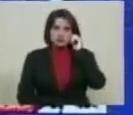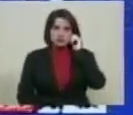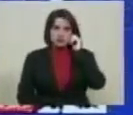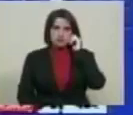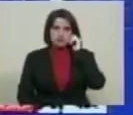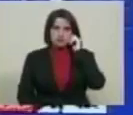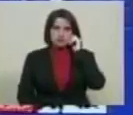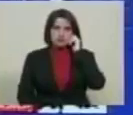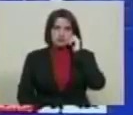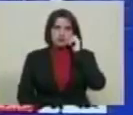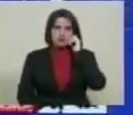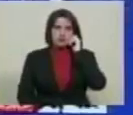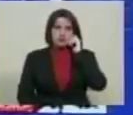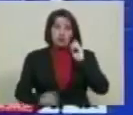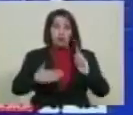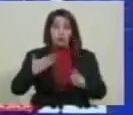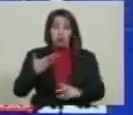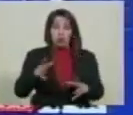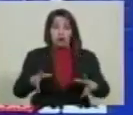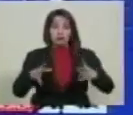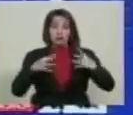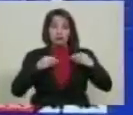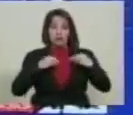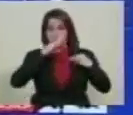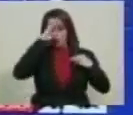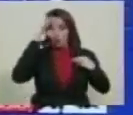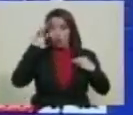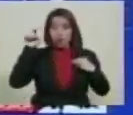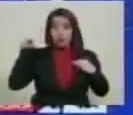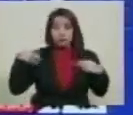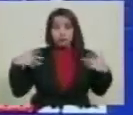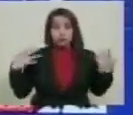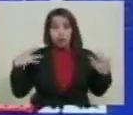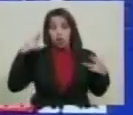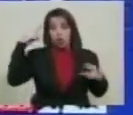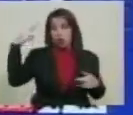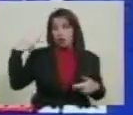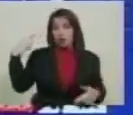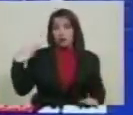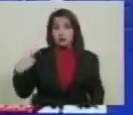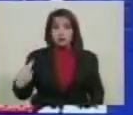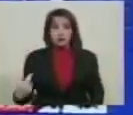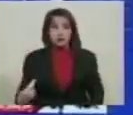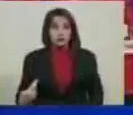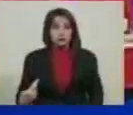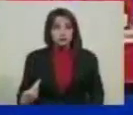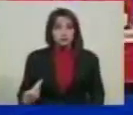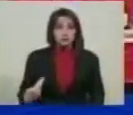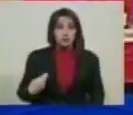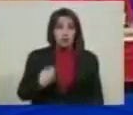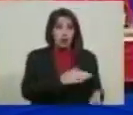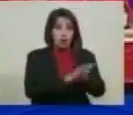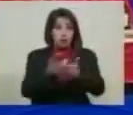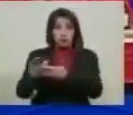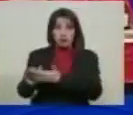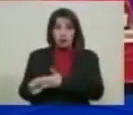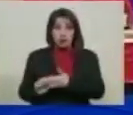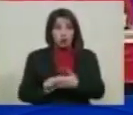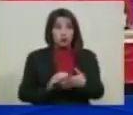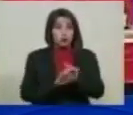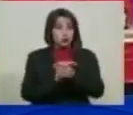Para poder asumir, compañero Diosdado, compañera Robexa, compañeros, camaradas, hermanos,